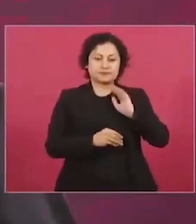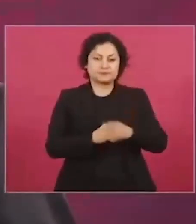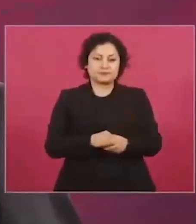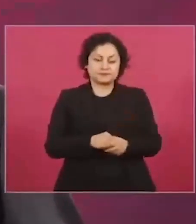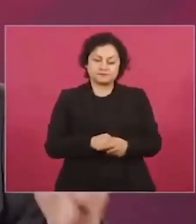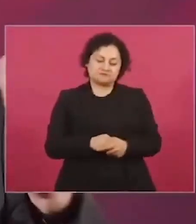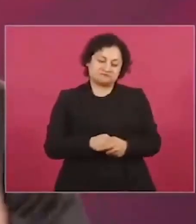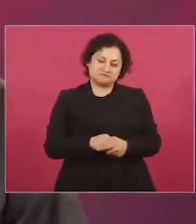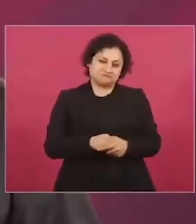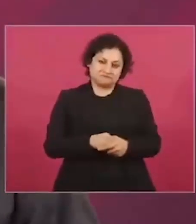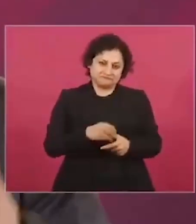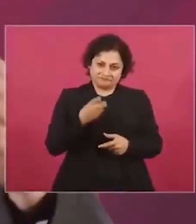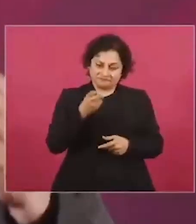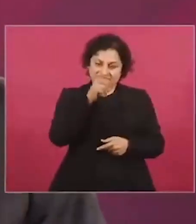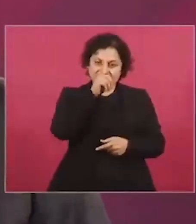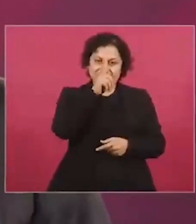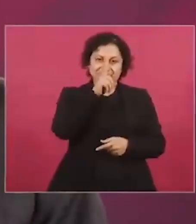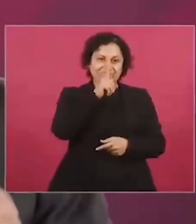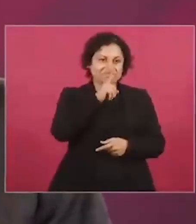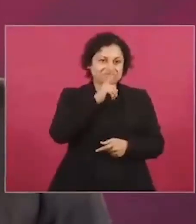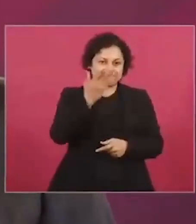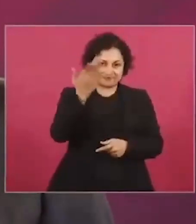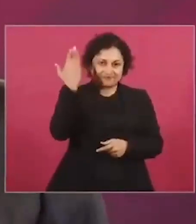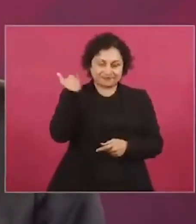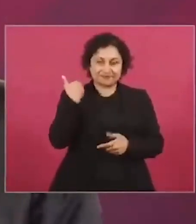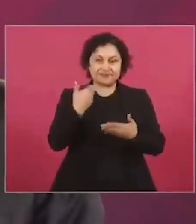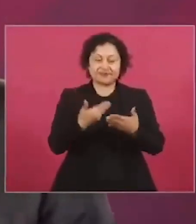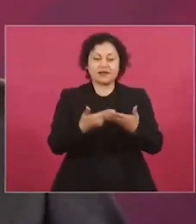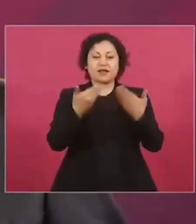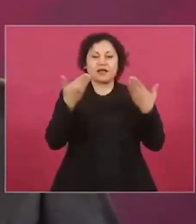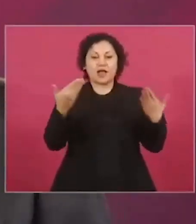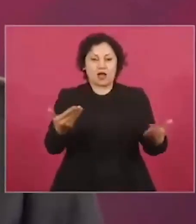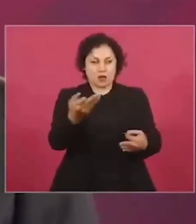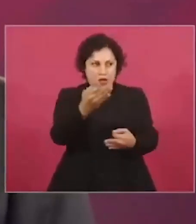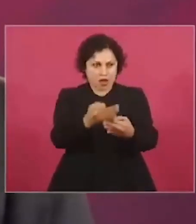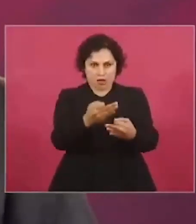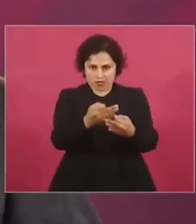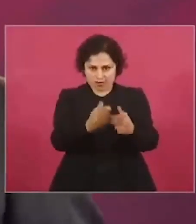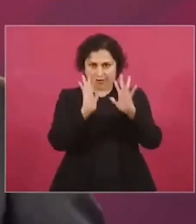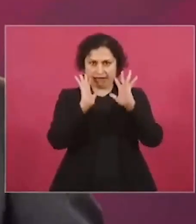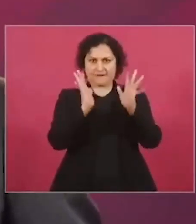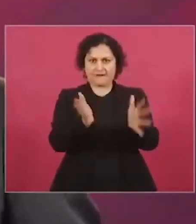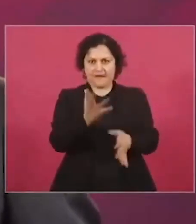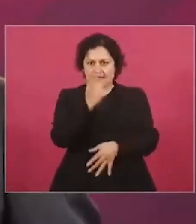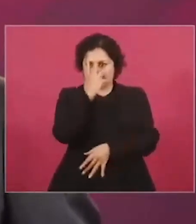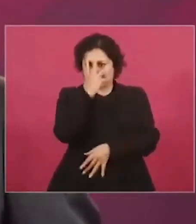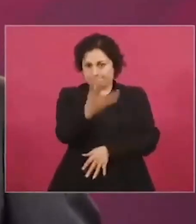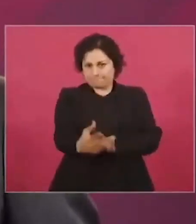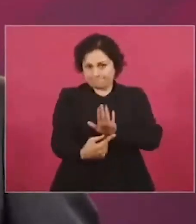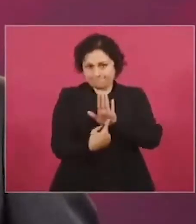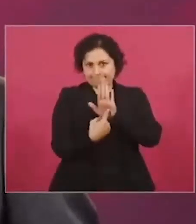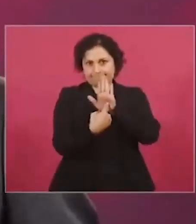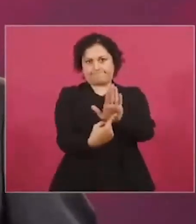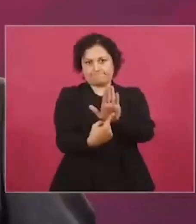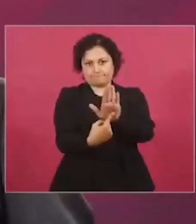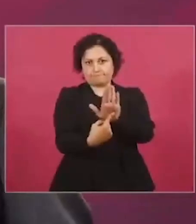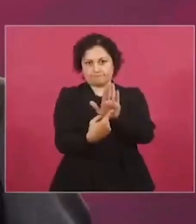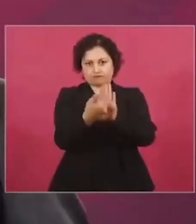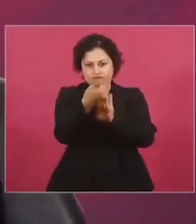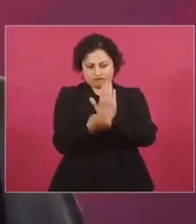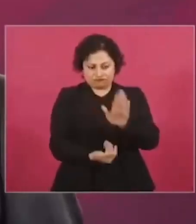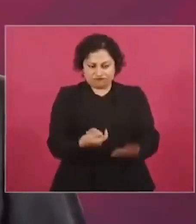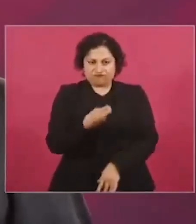mermando de alguna manera su criterio y su investidura. Bueno, esto lo que hace es poner un poco de lado